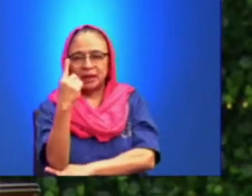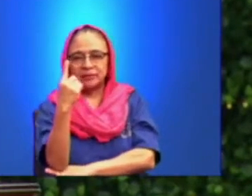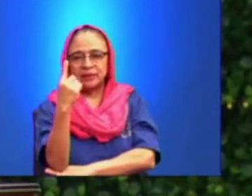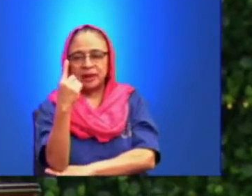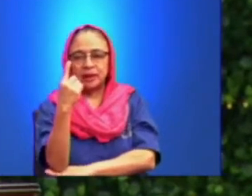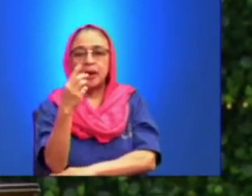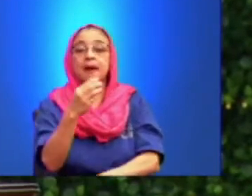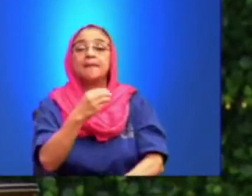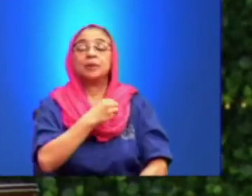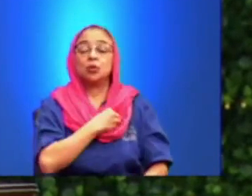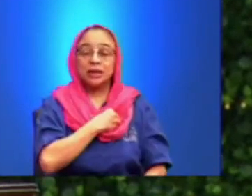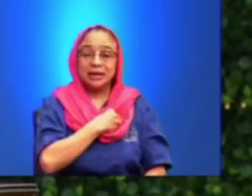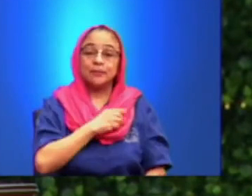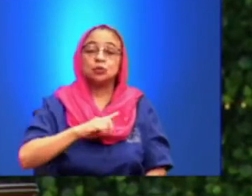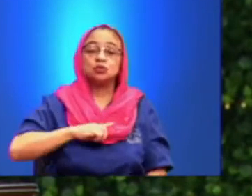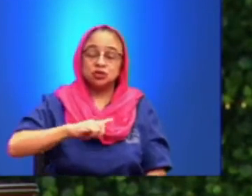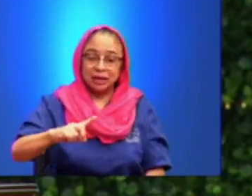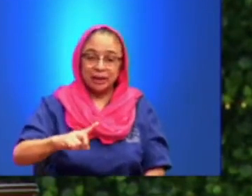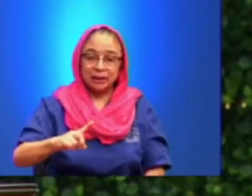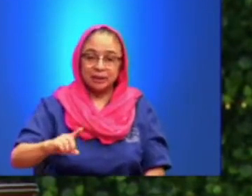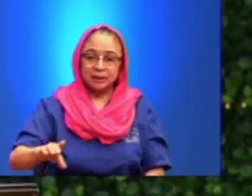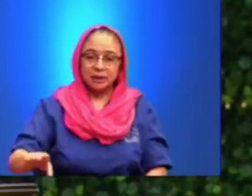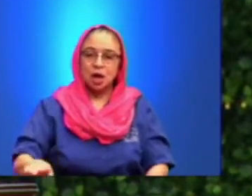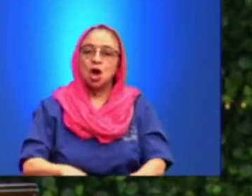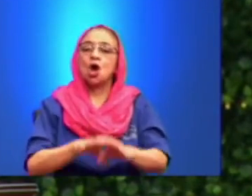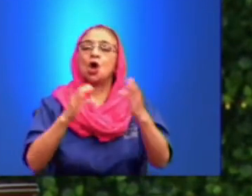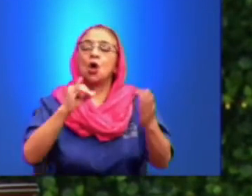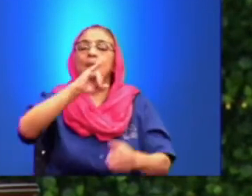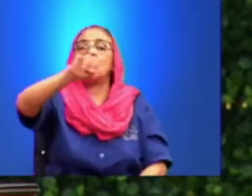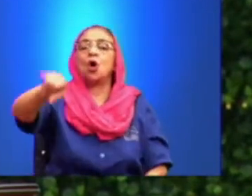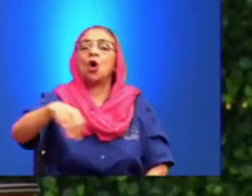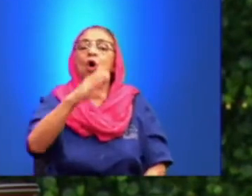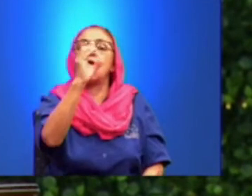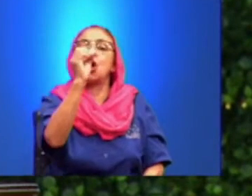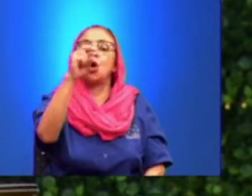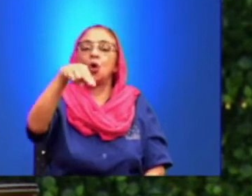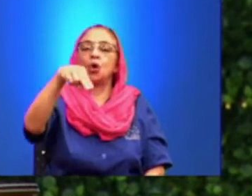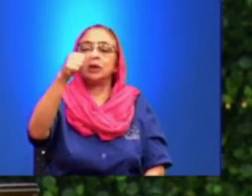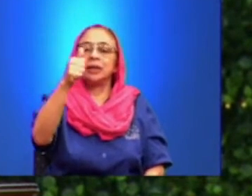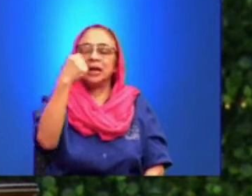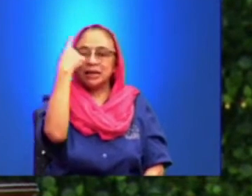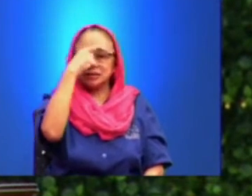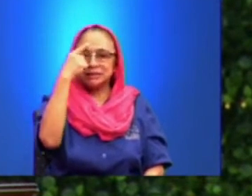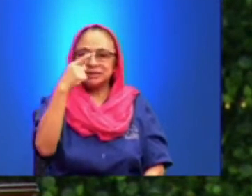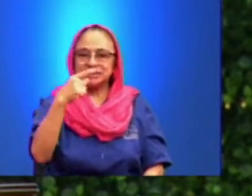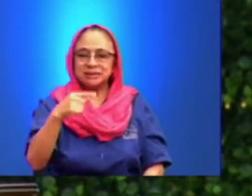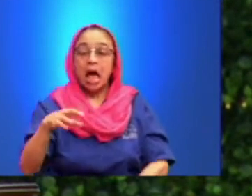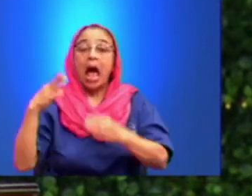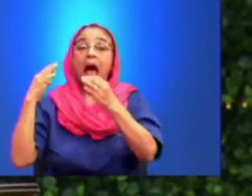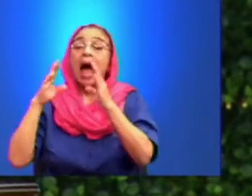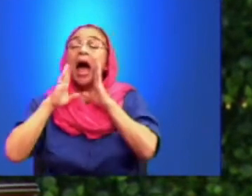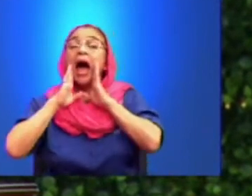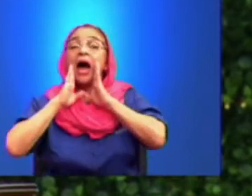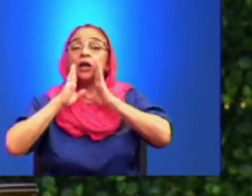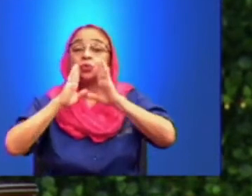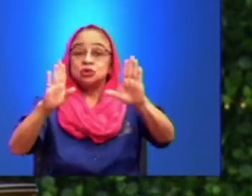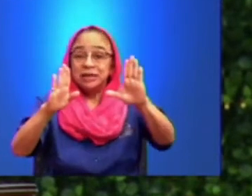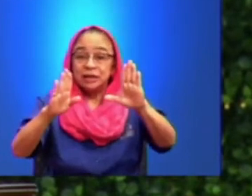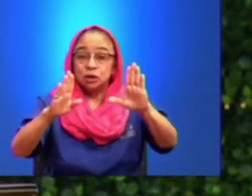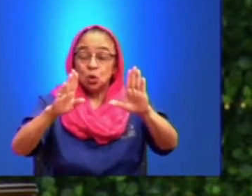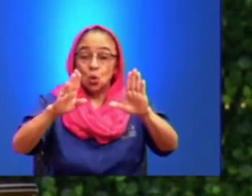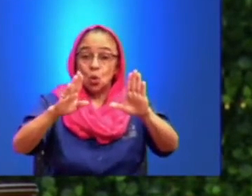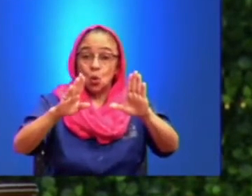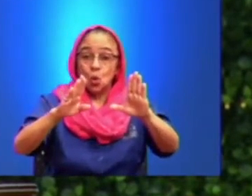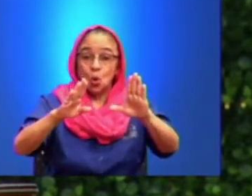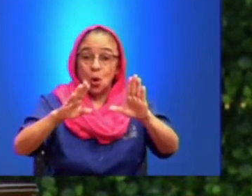pero queremos ser como jonás en ese sentido qué anuncio nínive